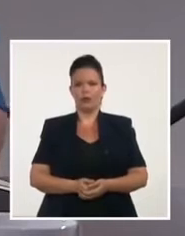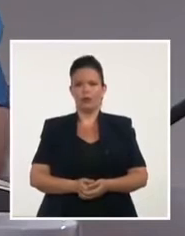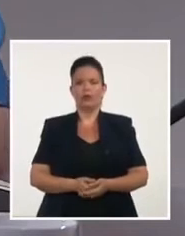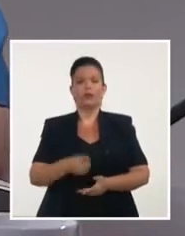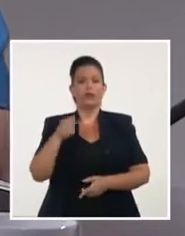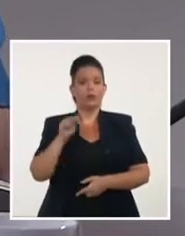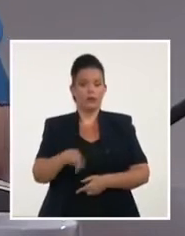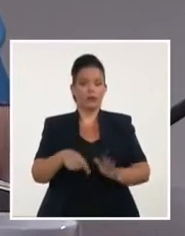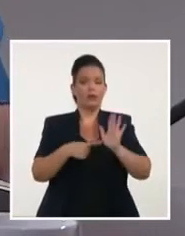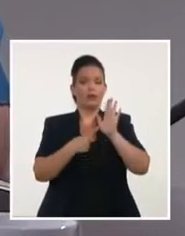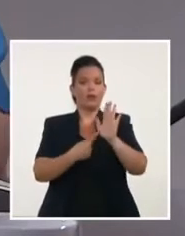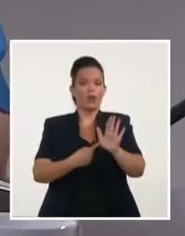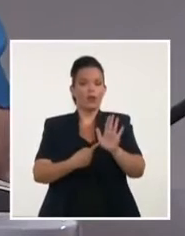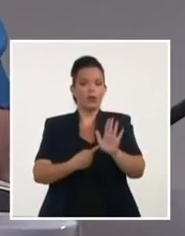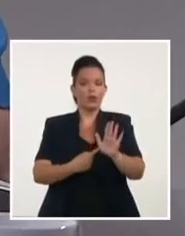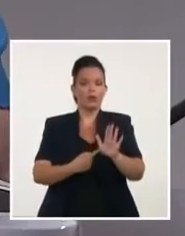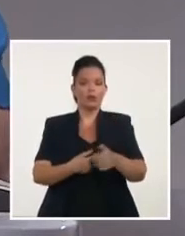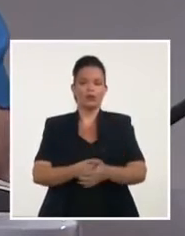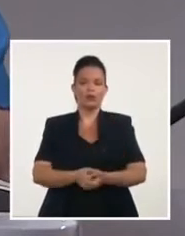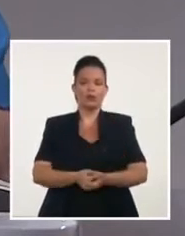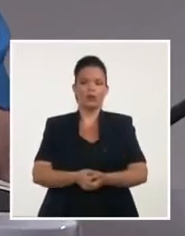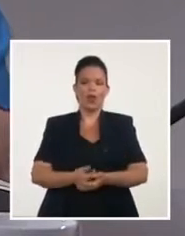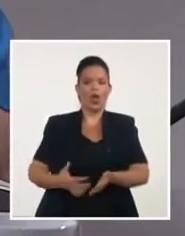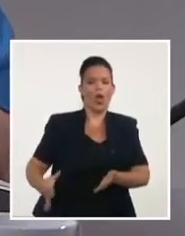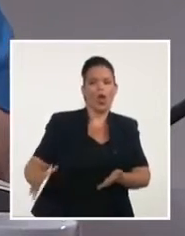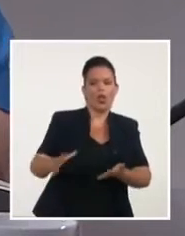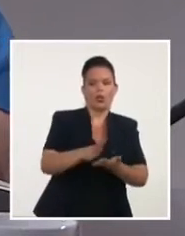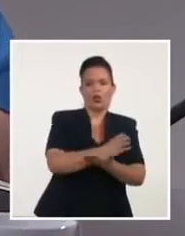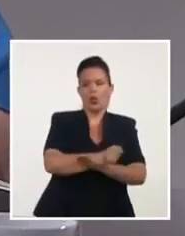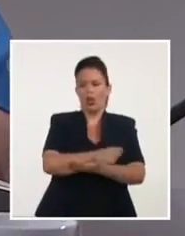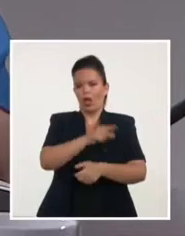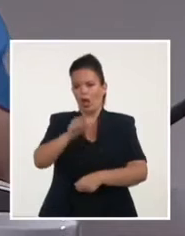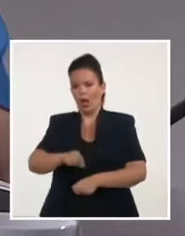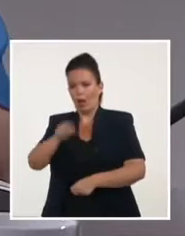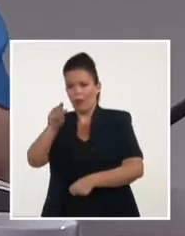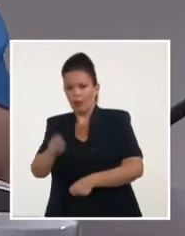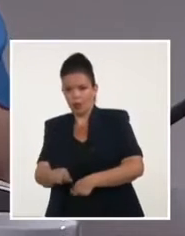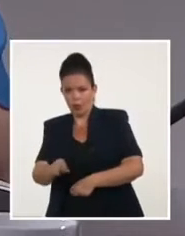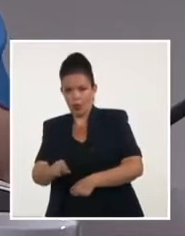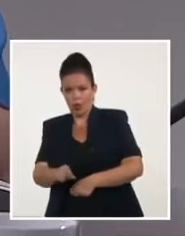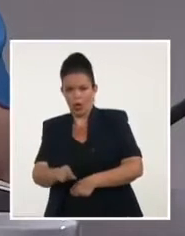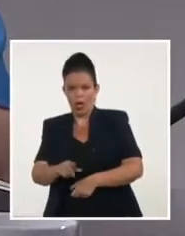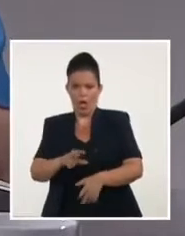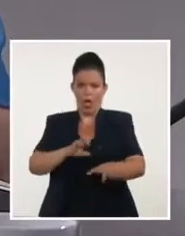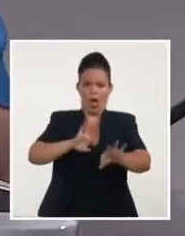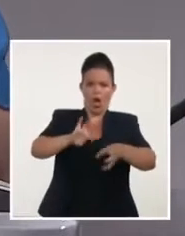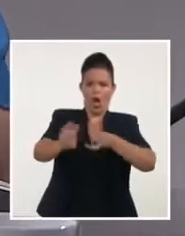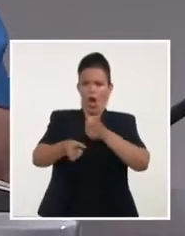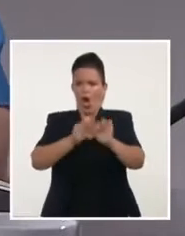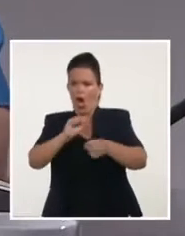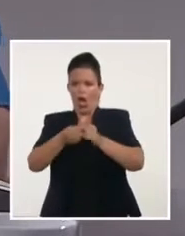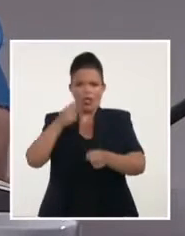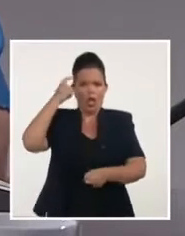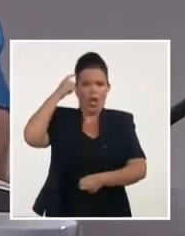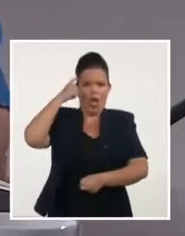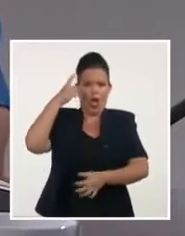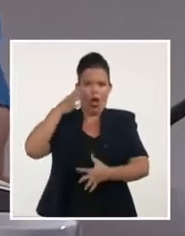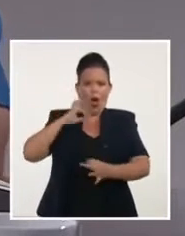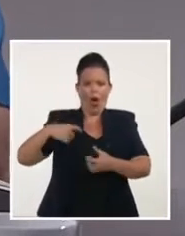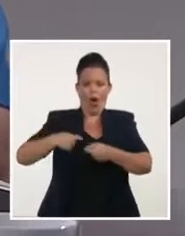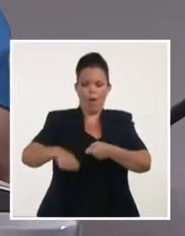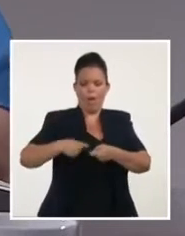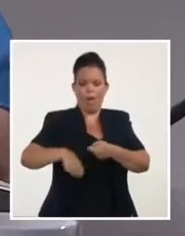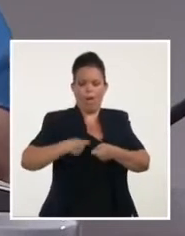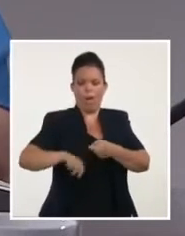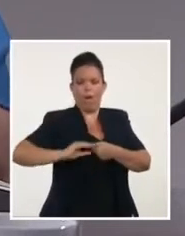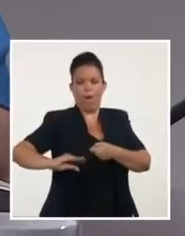está bajo la dirección estratégica ni recibe un cheque de nadie. O sea, hay comportamientos orgánicos, gente que piensa, por